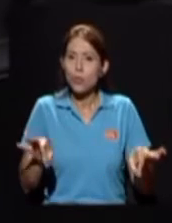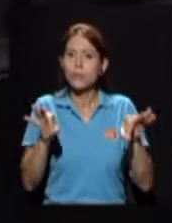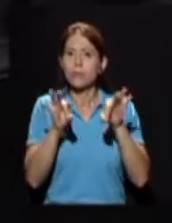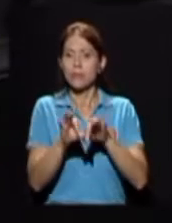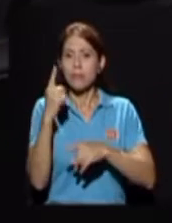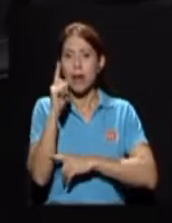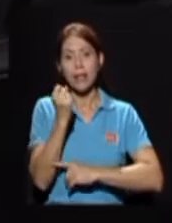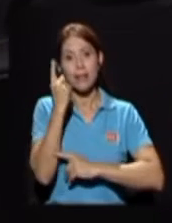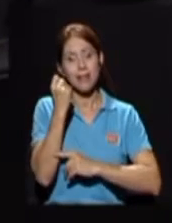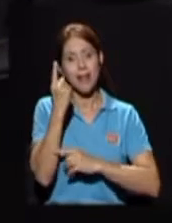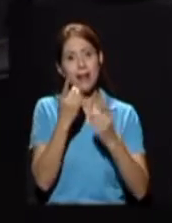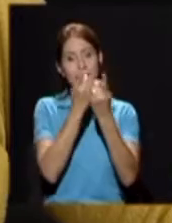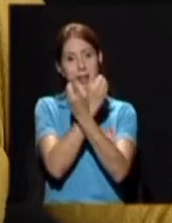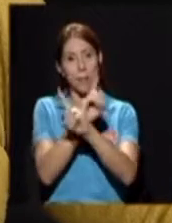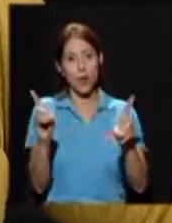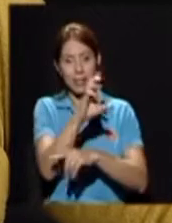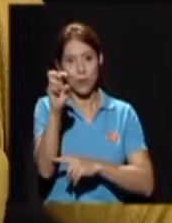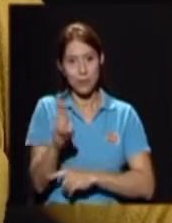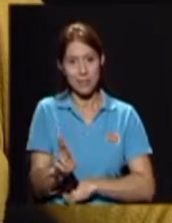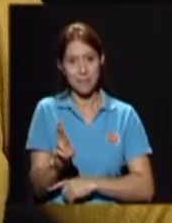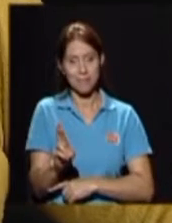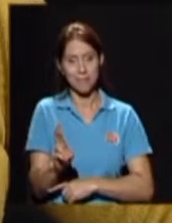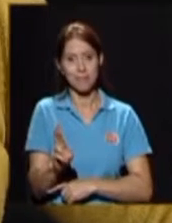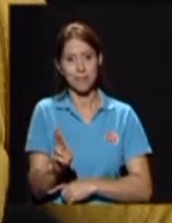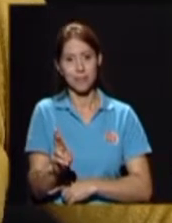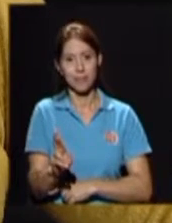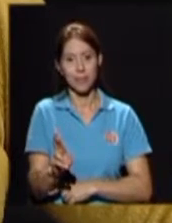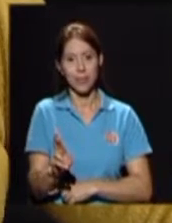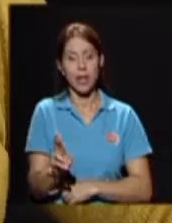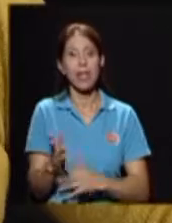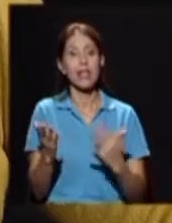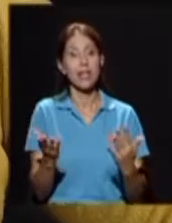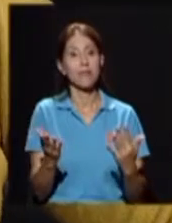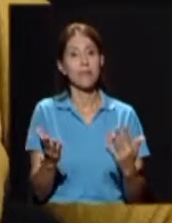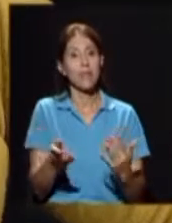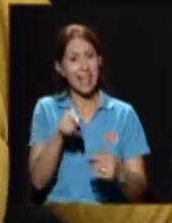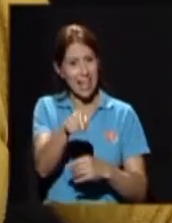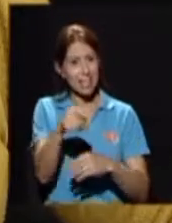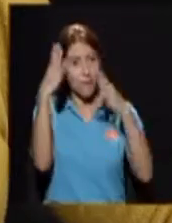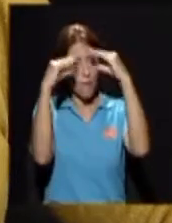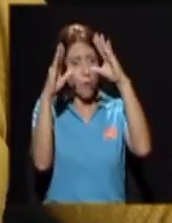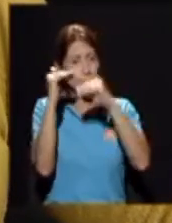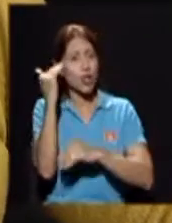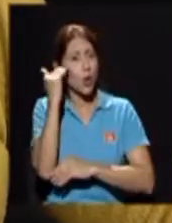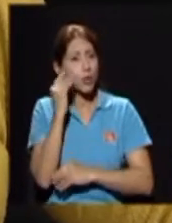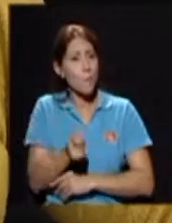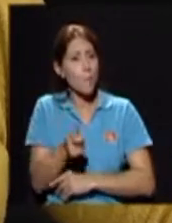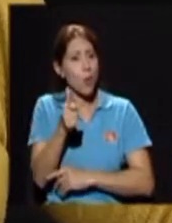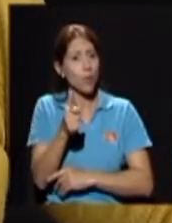para entender la democracia que tiene Costa Rica hoy en día, y se conoce muy poco. Se opina